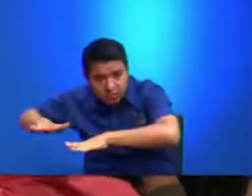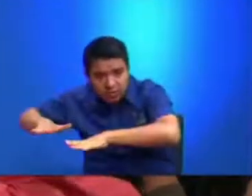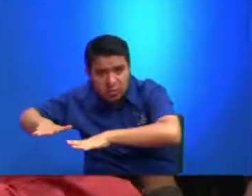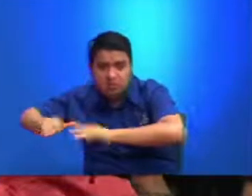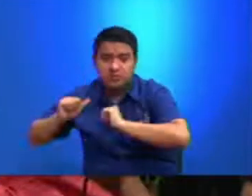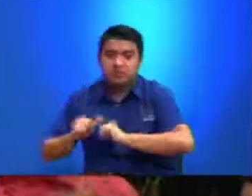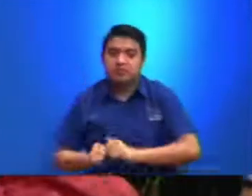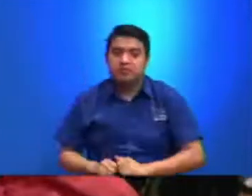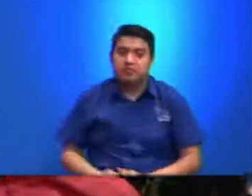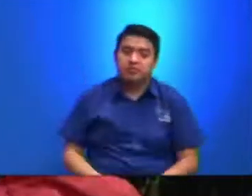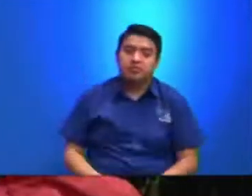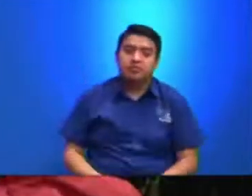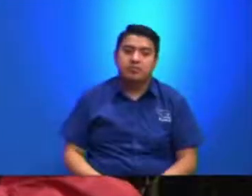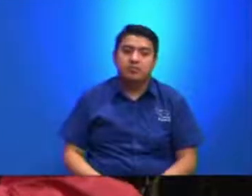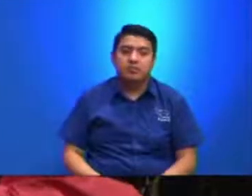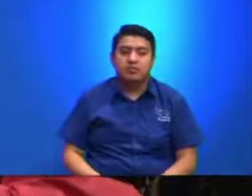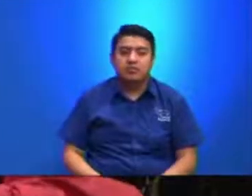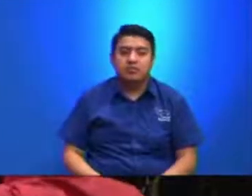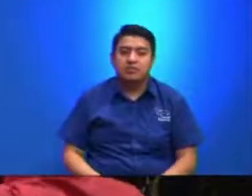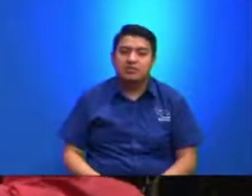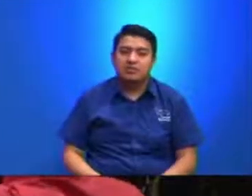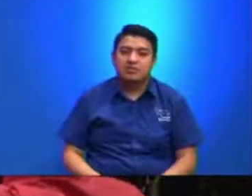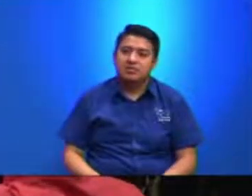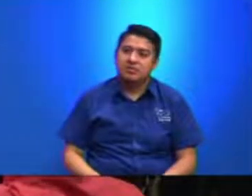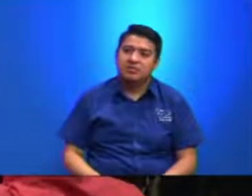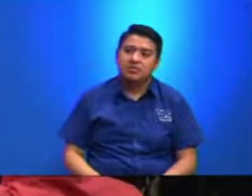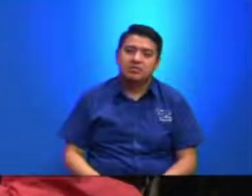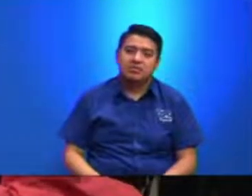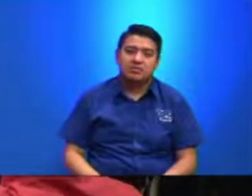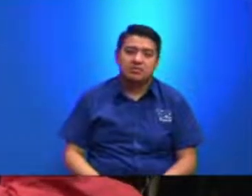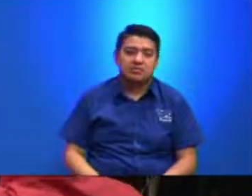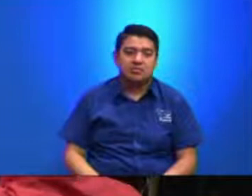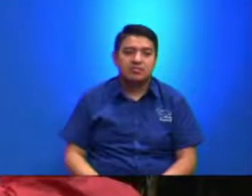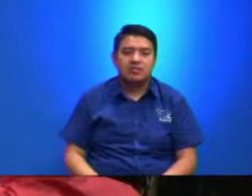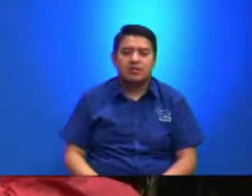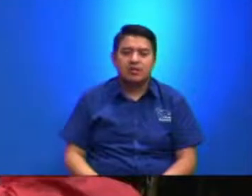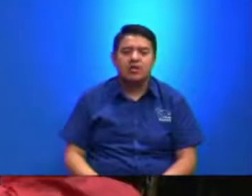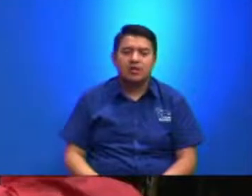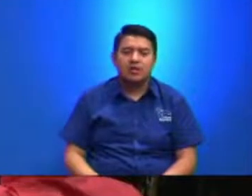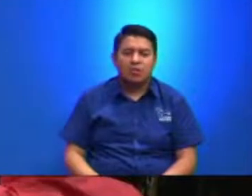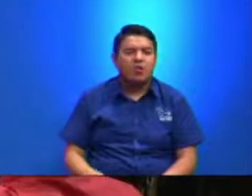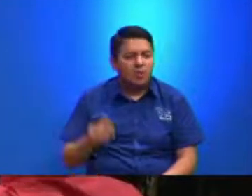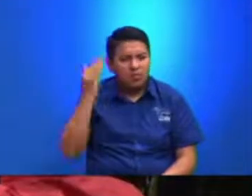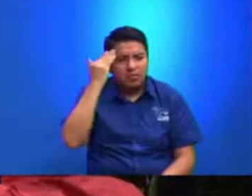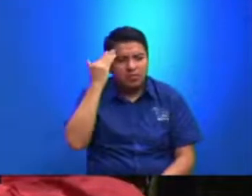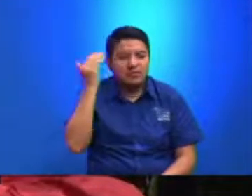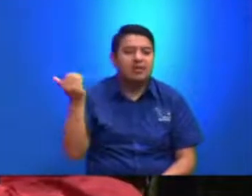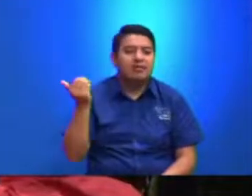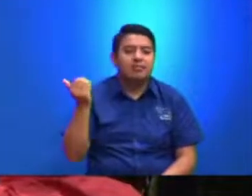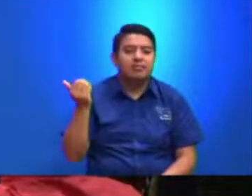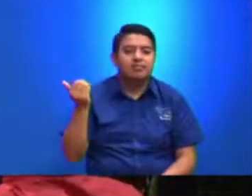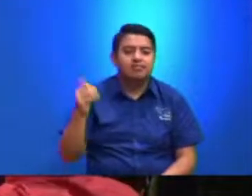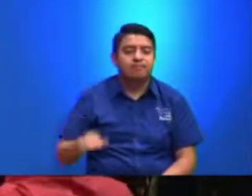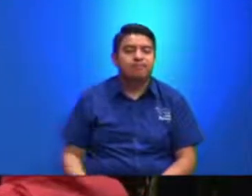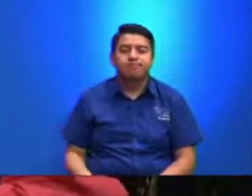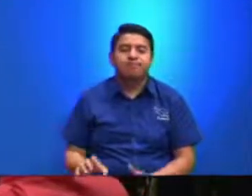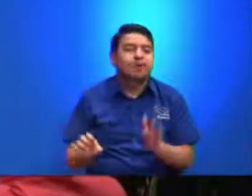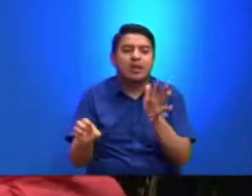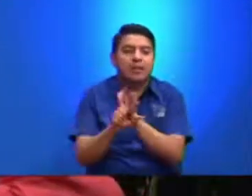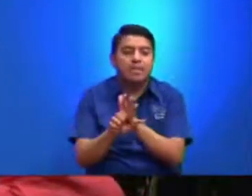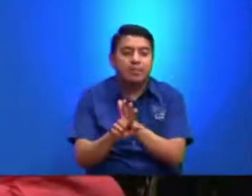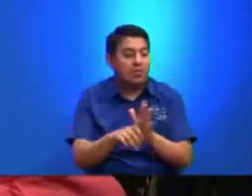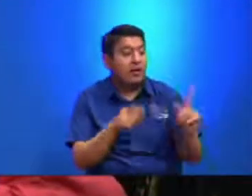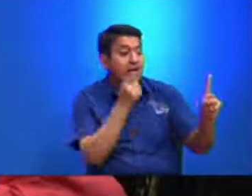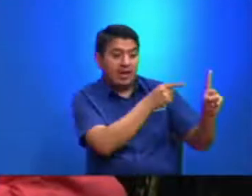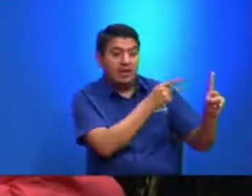Rechazamos adular a cualquiera. Eso no quiere decir que usted no reconozca que alguien es inteligente. Eso no quiere decir que usted no